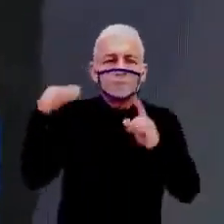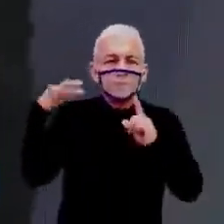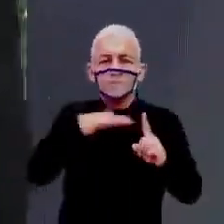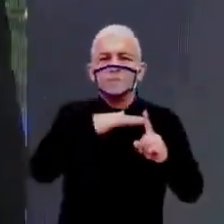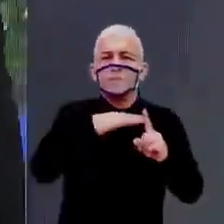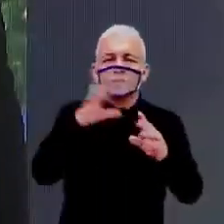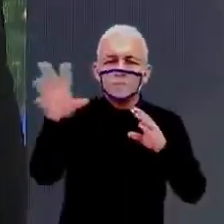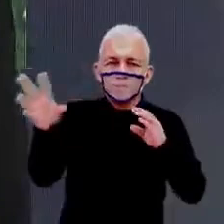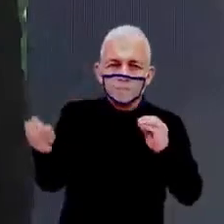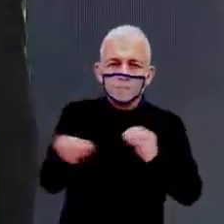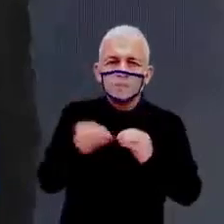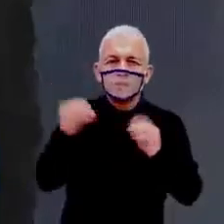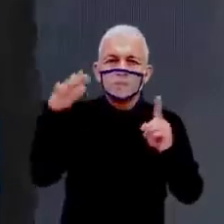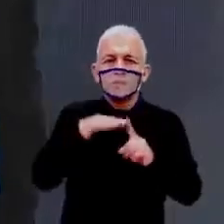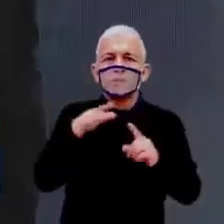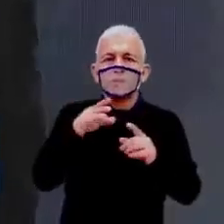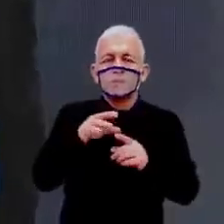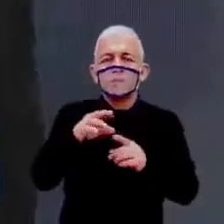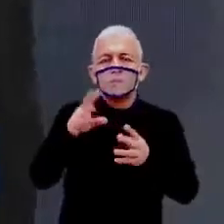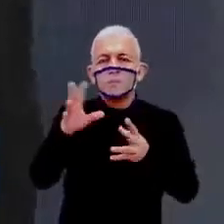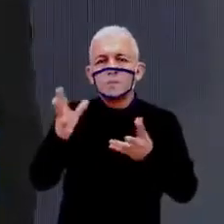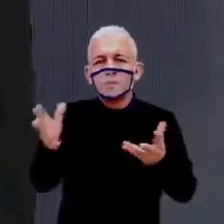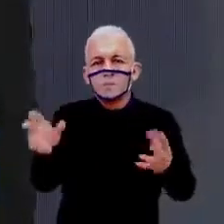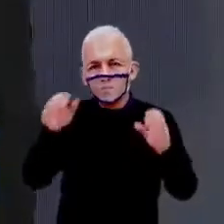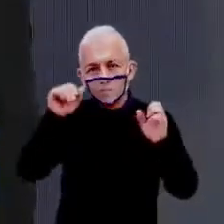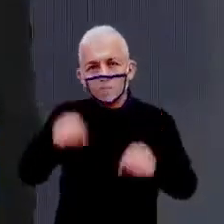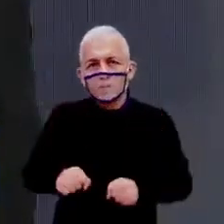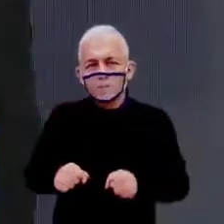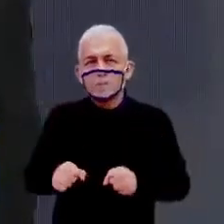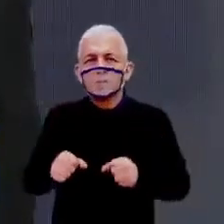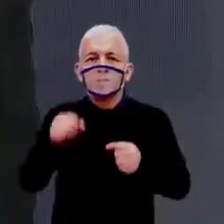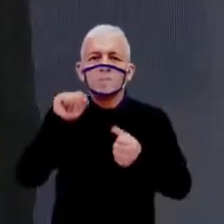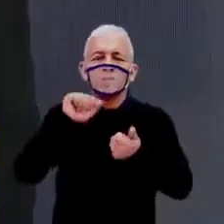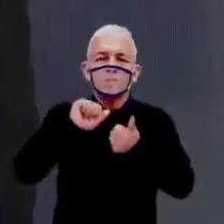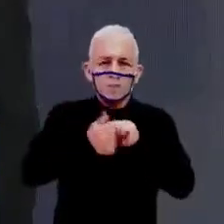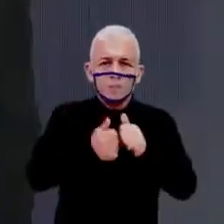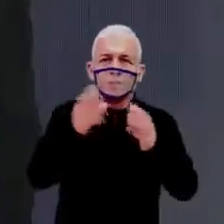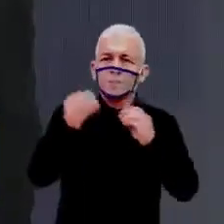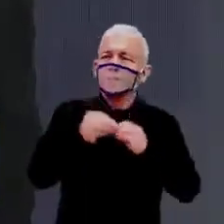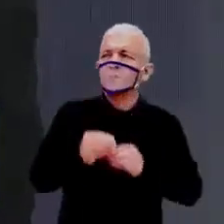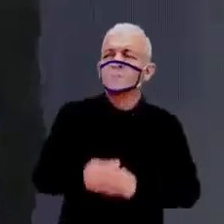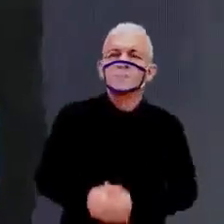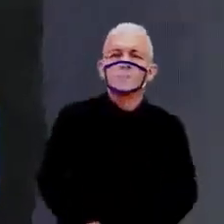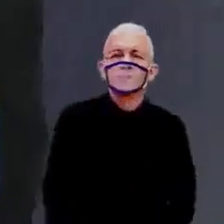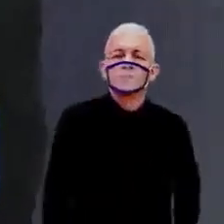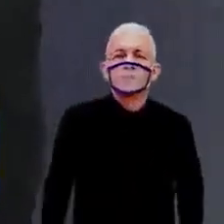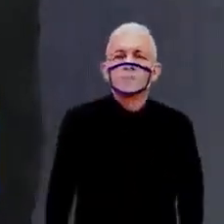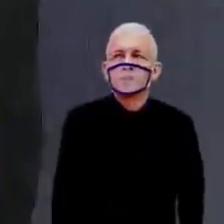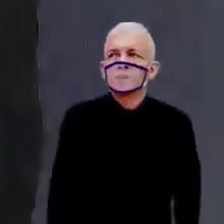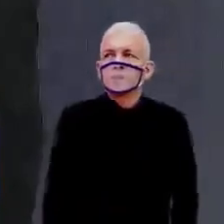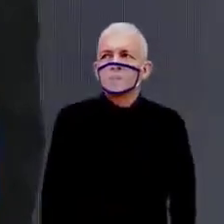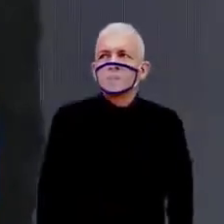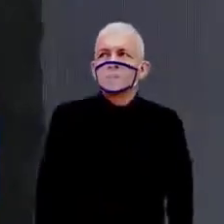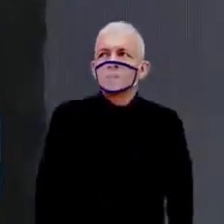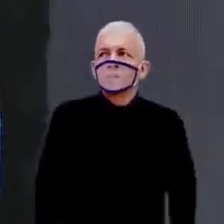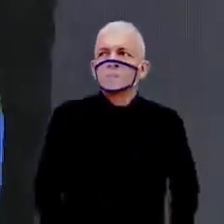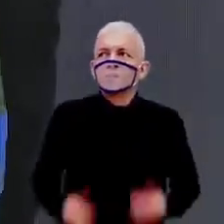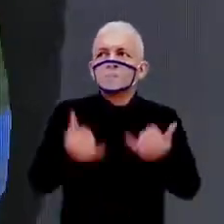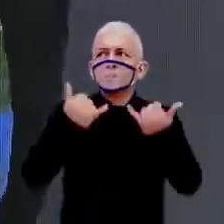que más, de alguna manera u otra, puede generarle problemas cuando llueve. Así es, y yo quisiera